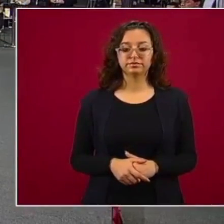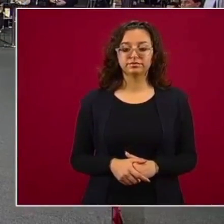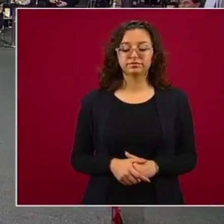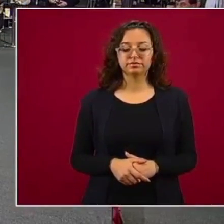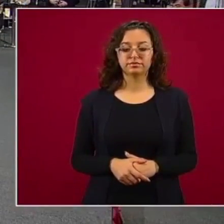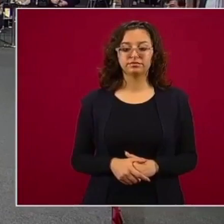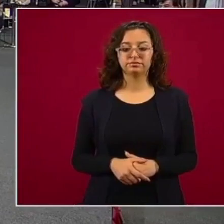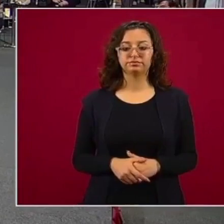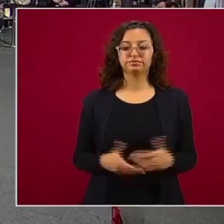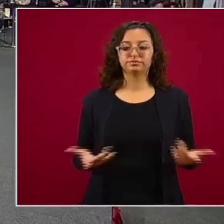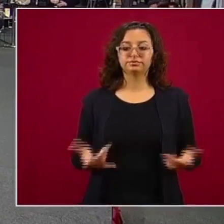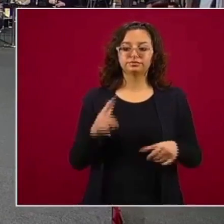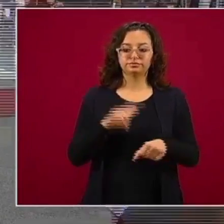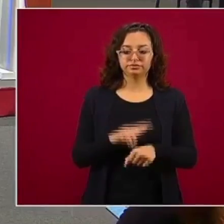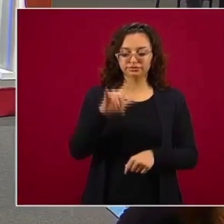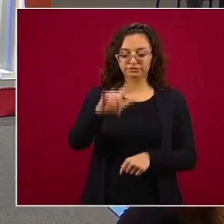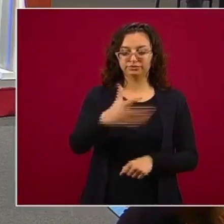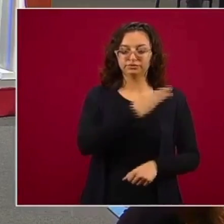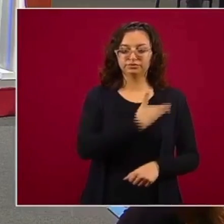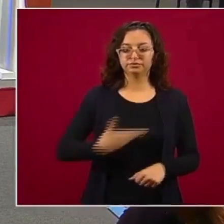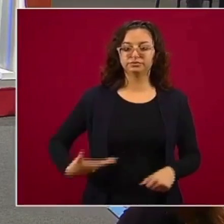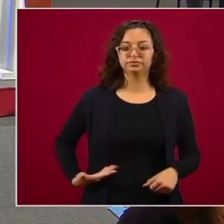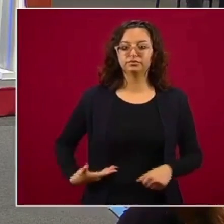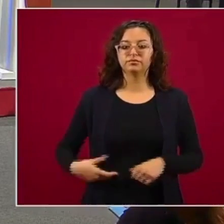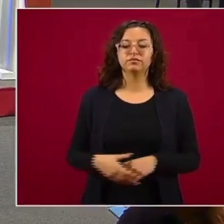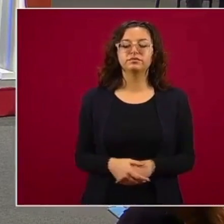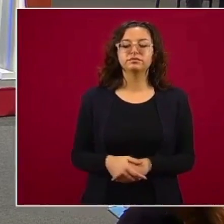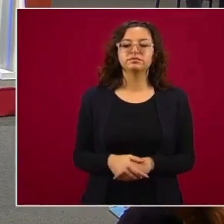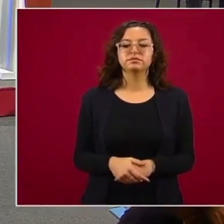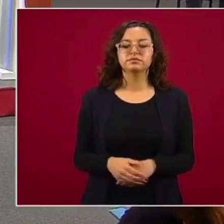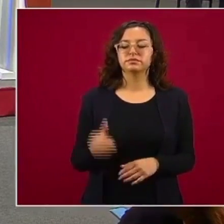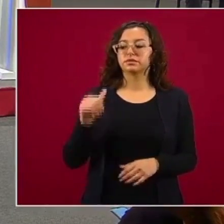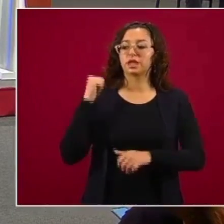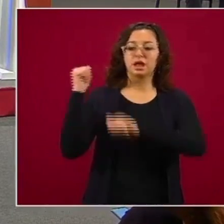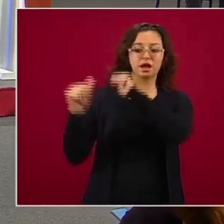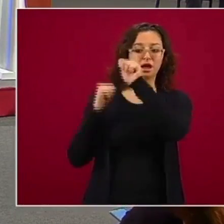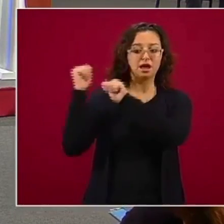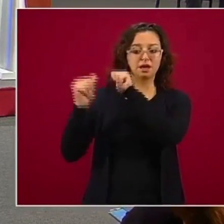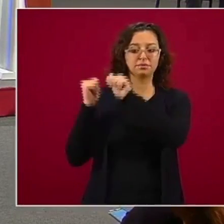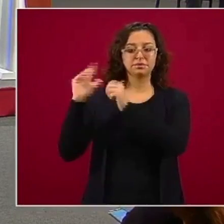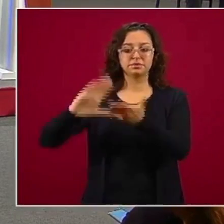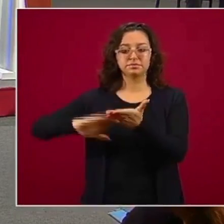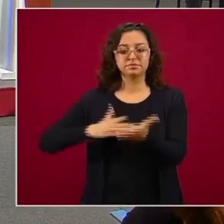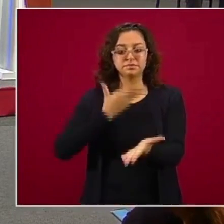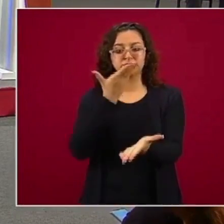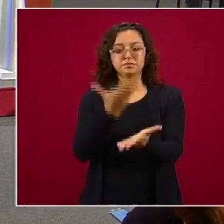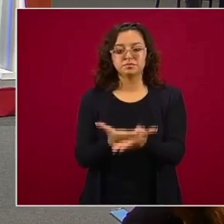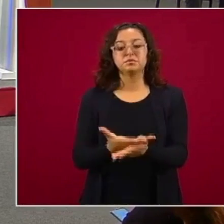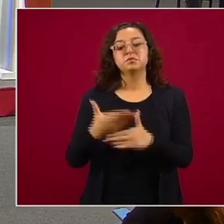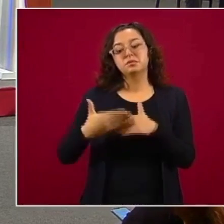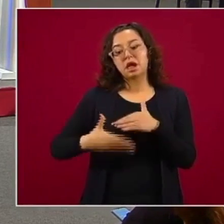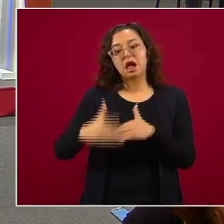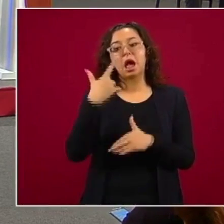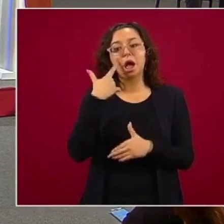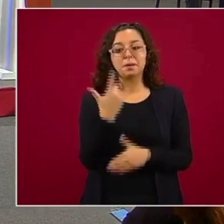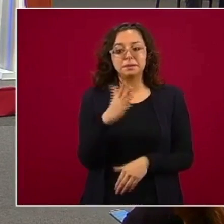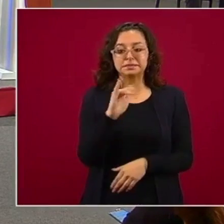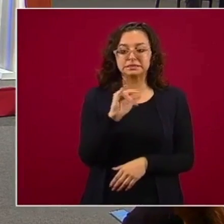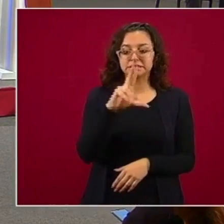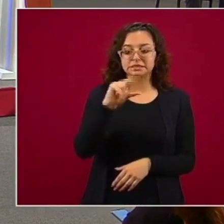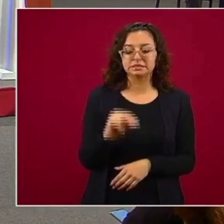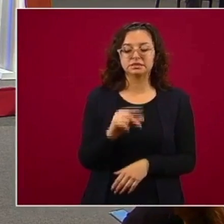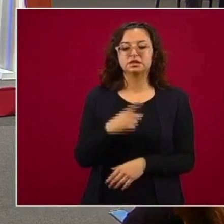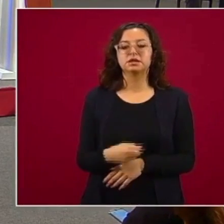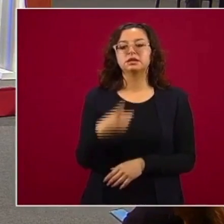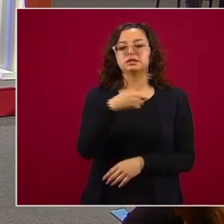En cuanto al avión presidencial, recibimos una oferta en abril. Este proceso está en curso. Recibimos una oferta